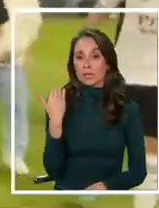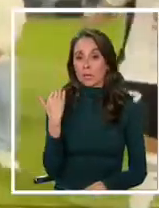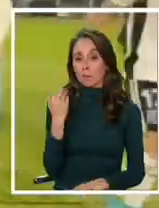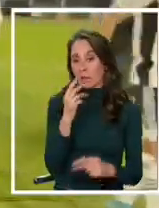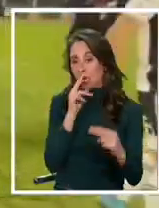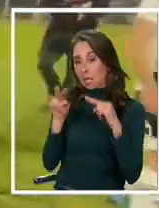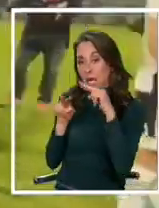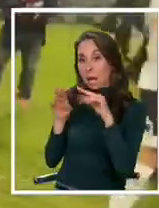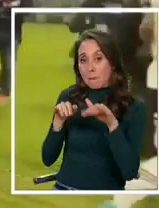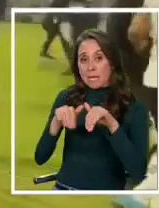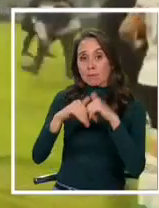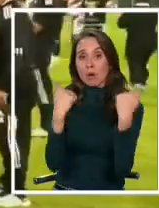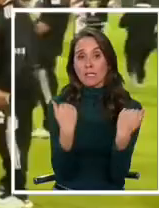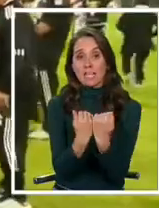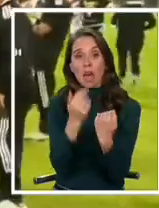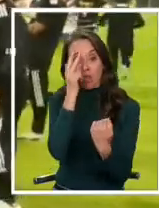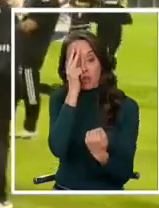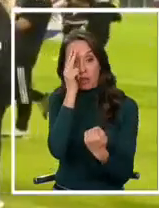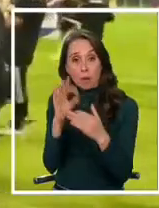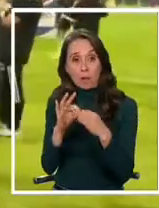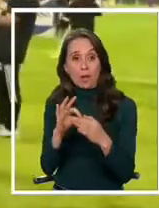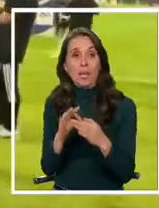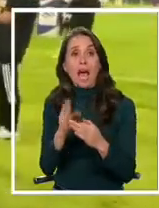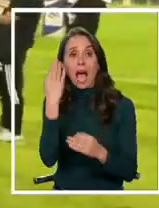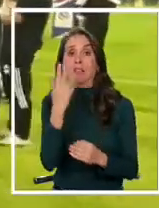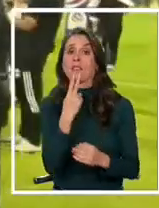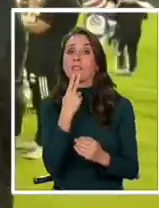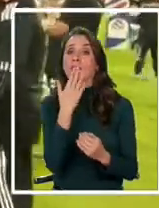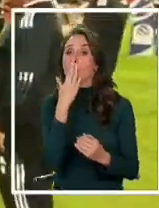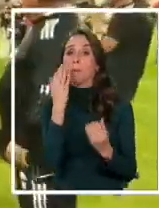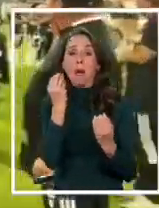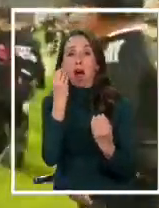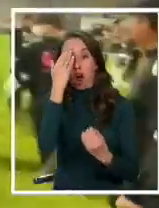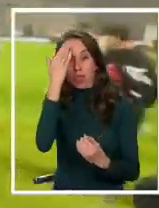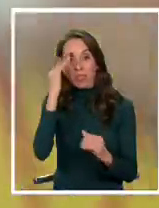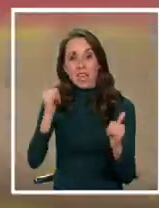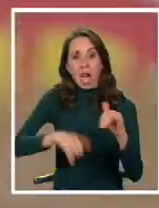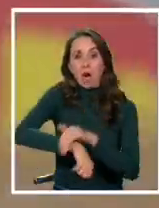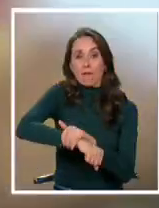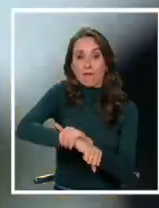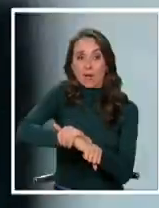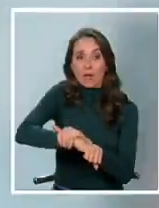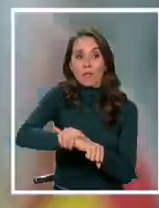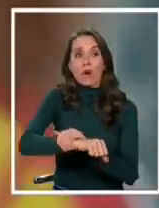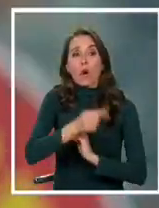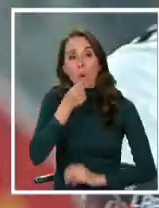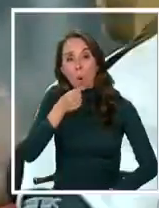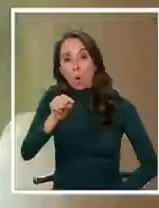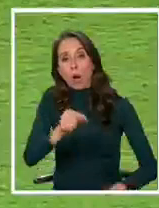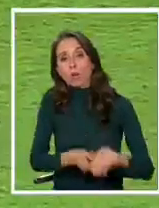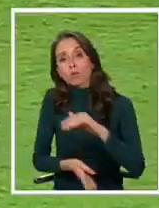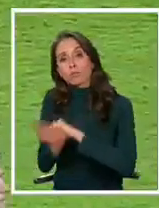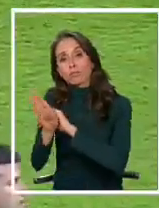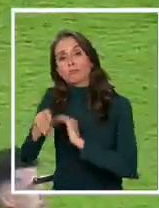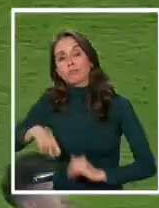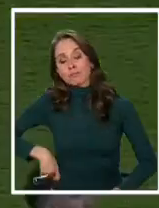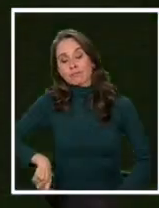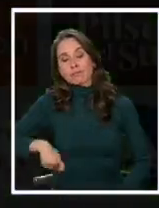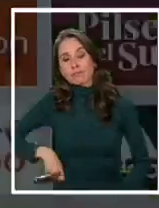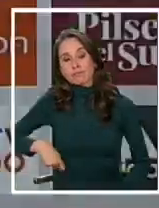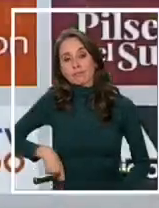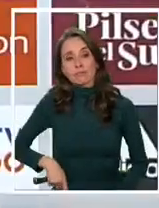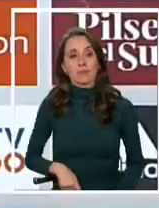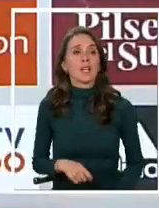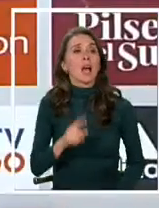entrever en ese mismo estadio donde vivió sus mejores días como futbolista que el retiro estaba más cerca que nunca